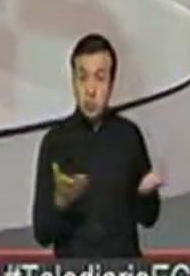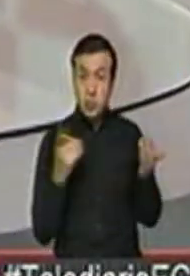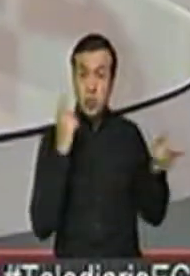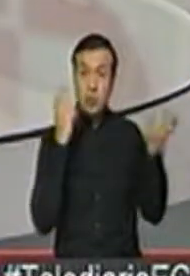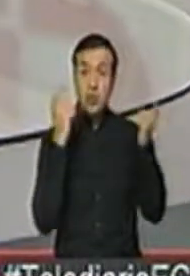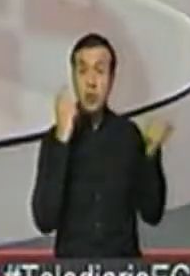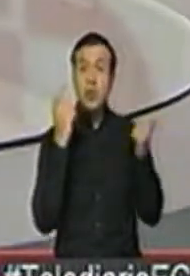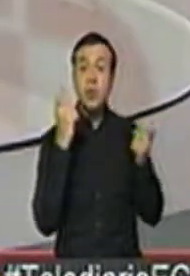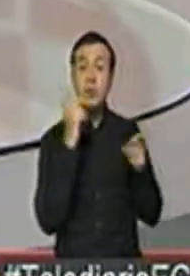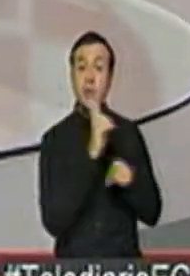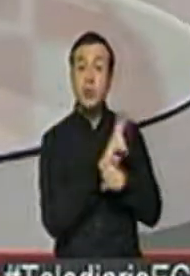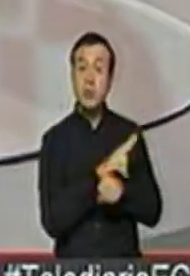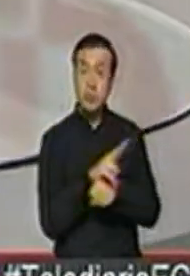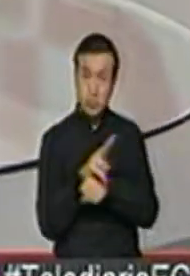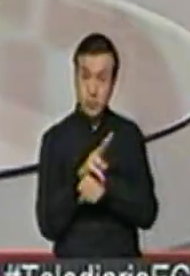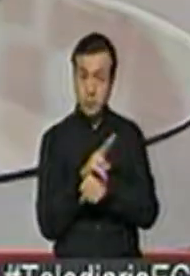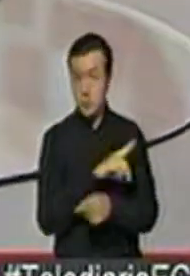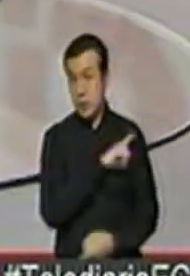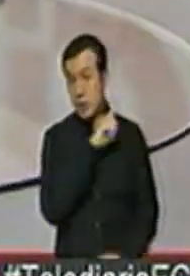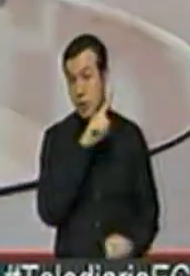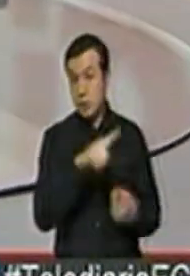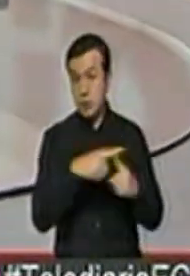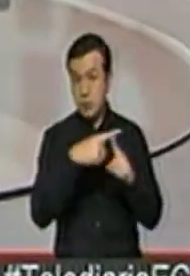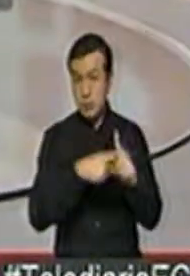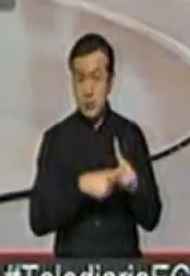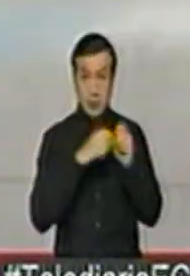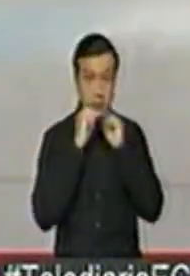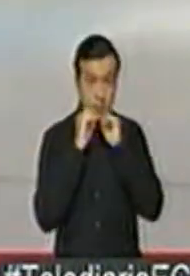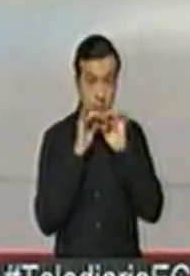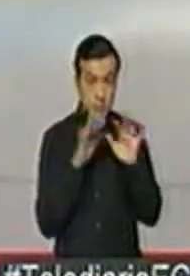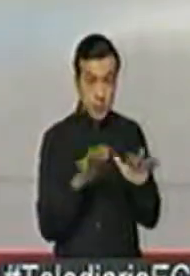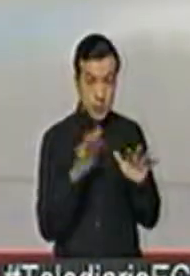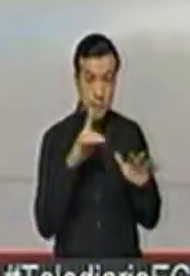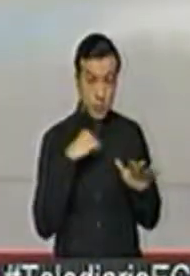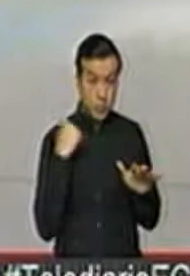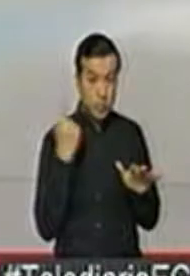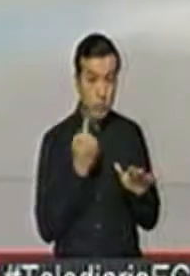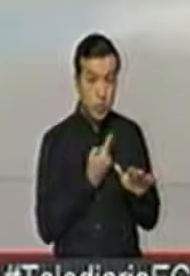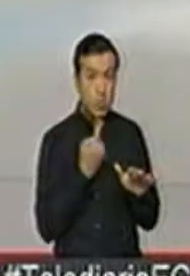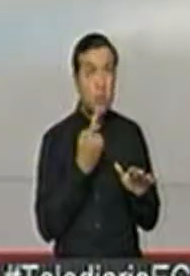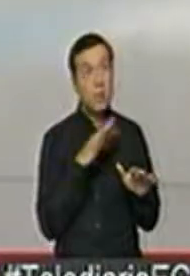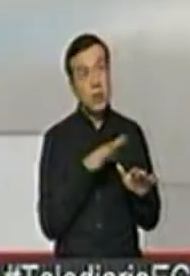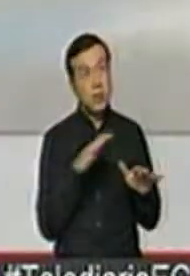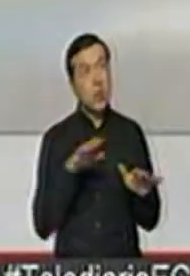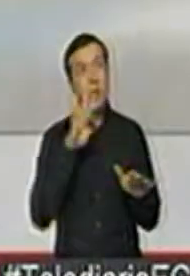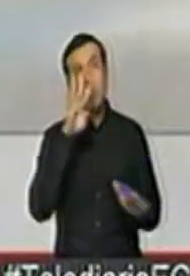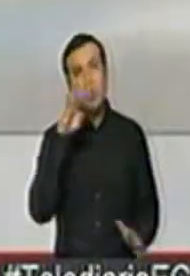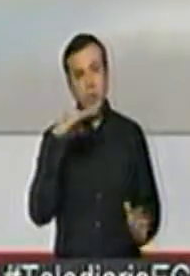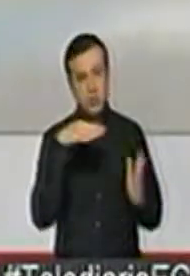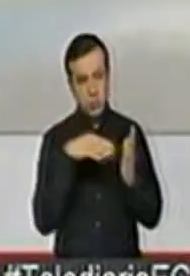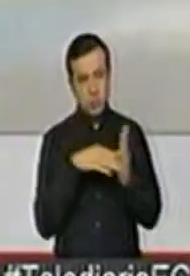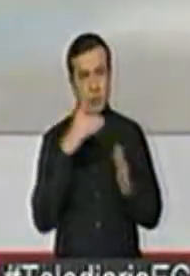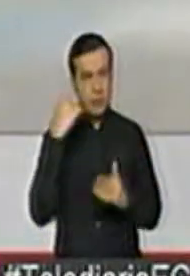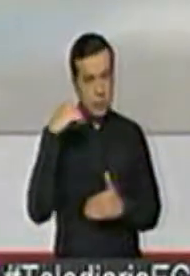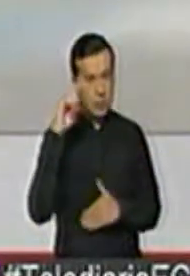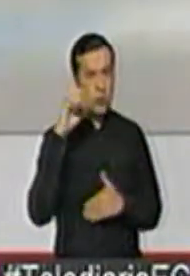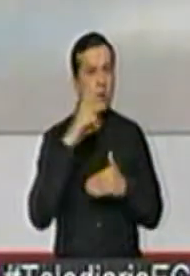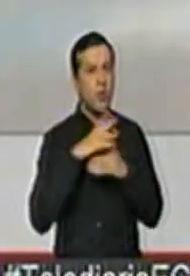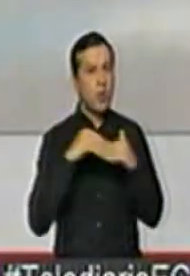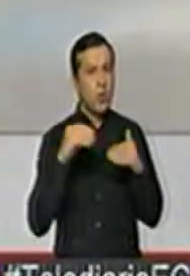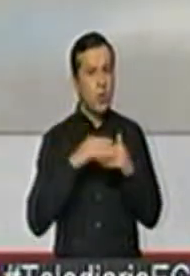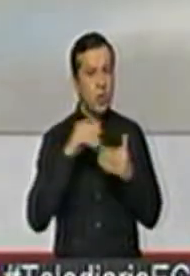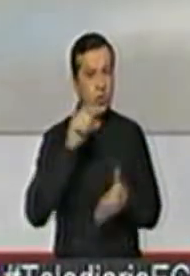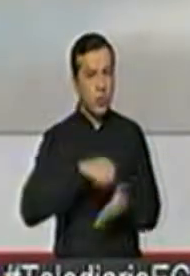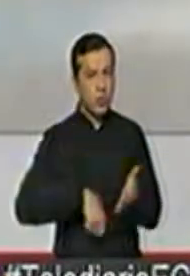o supervisado. Hasta el mes de septiembre nosotros tenemos un poco más de 4.000 millones de dólares en